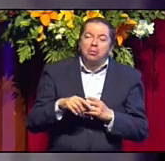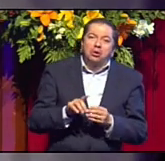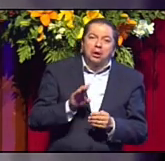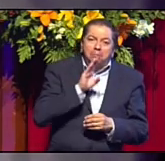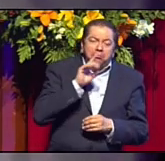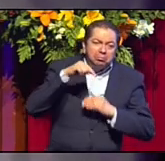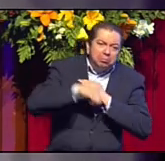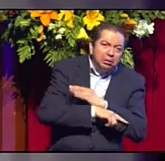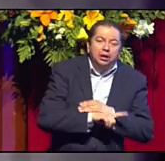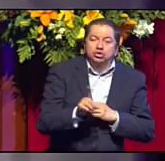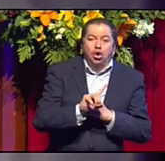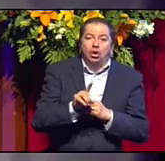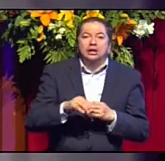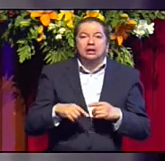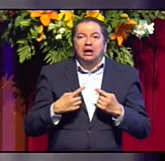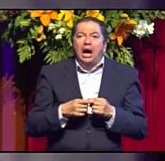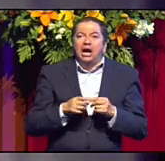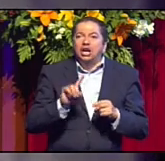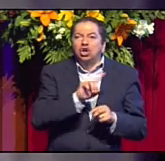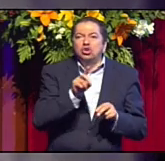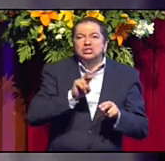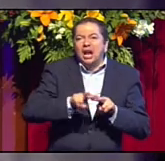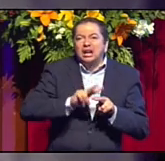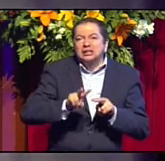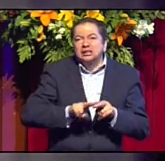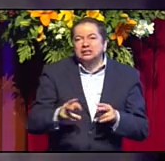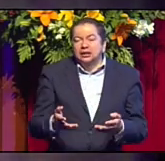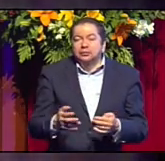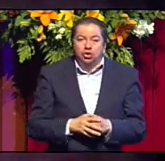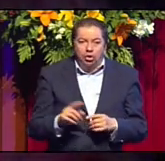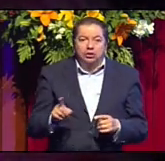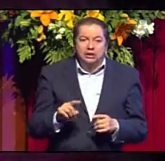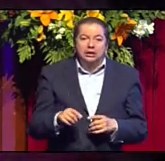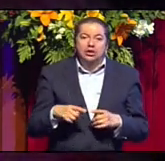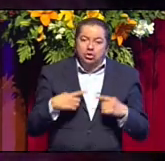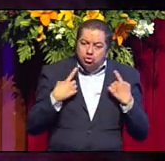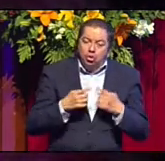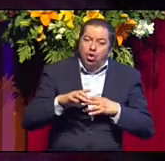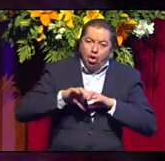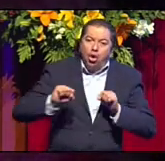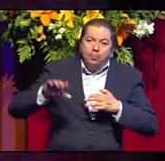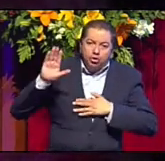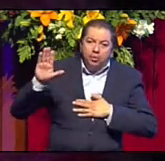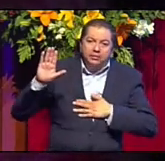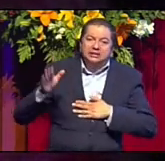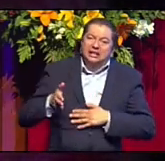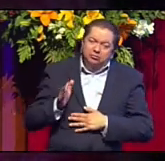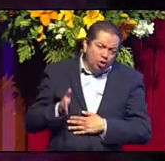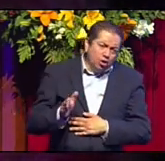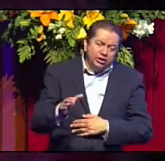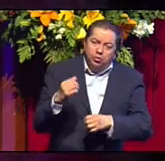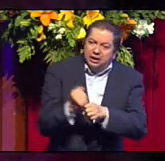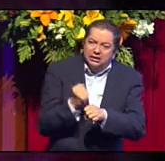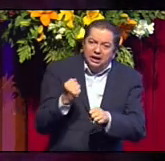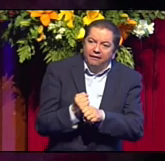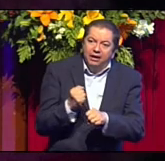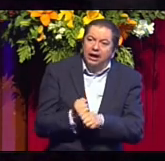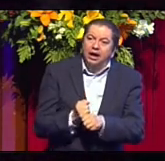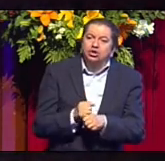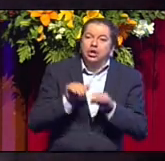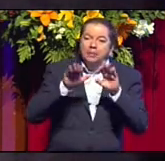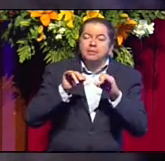tantas cosas, pero no alcanzaron a hacer lo que yo necesitaba. Por ende, mi compromiso es seguir trabajando de la misma forma que lo he hecho cada